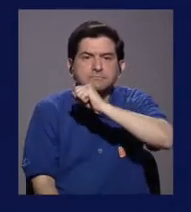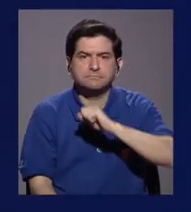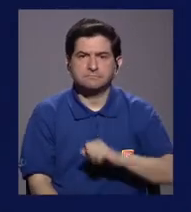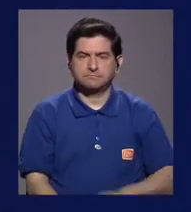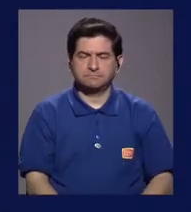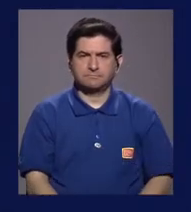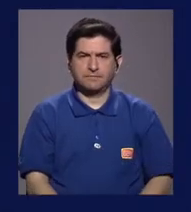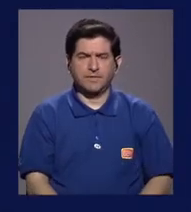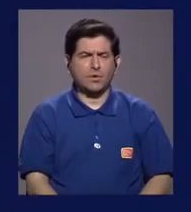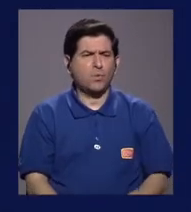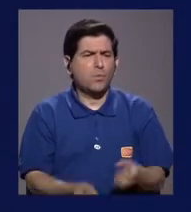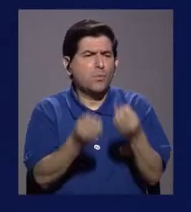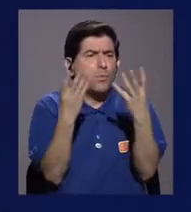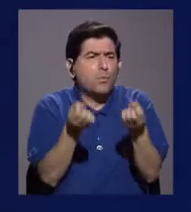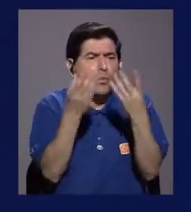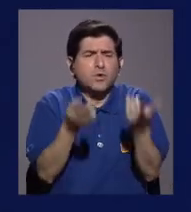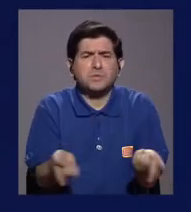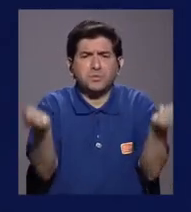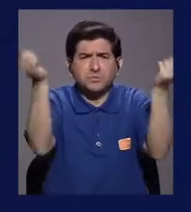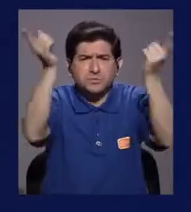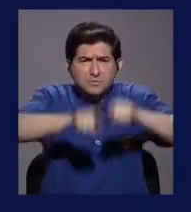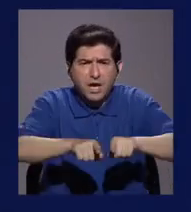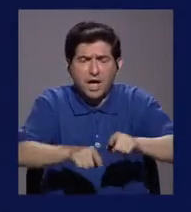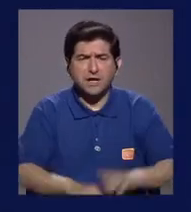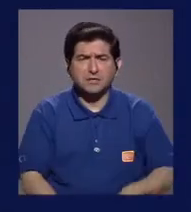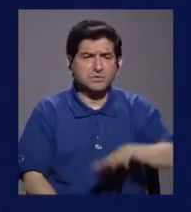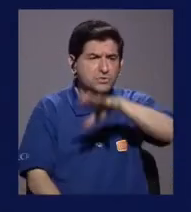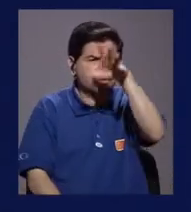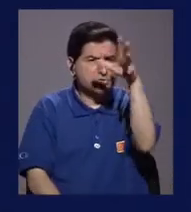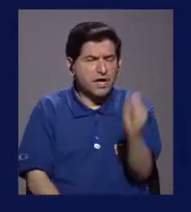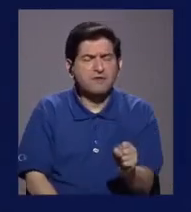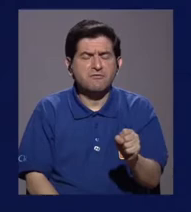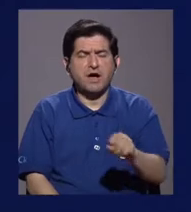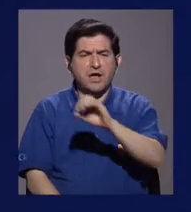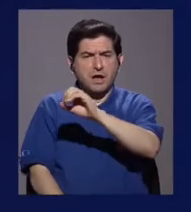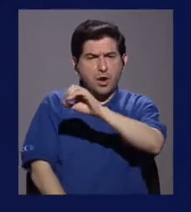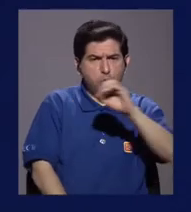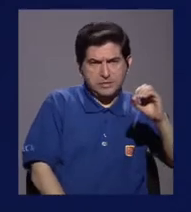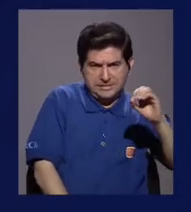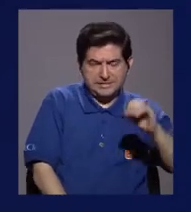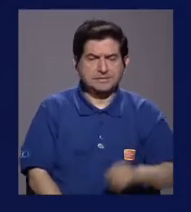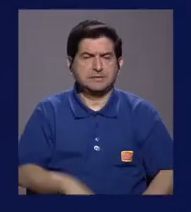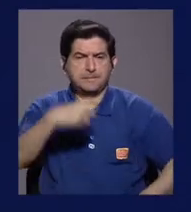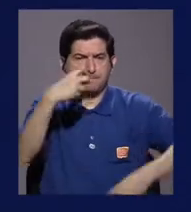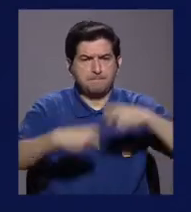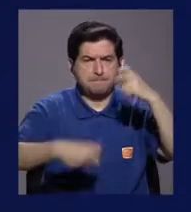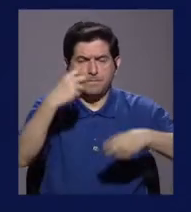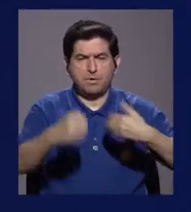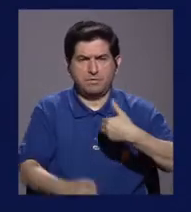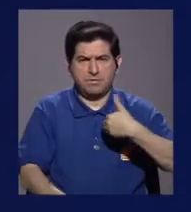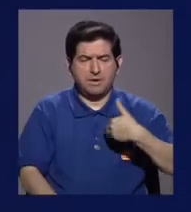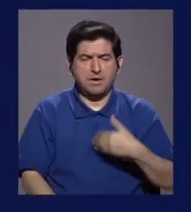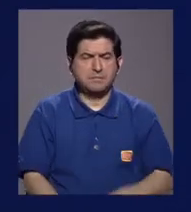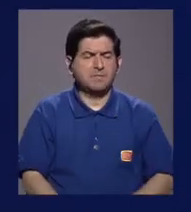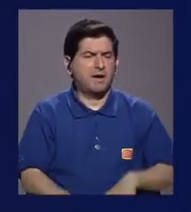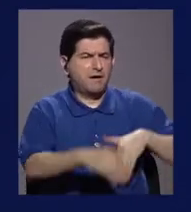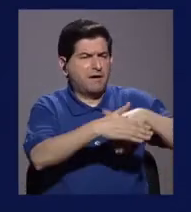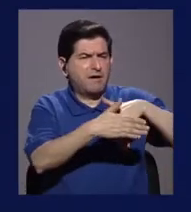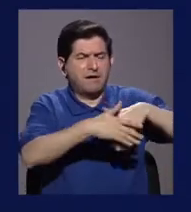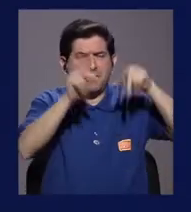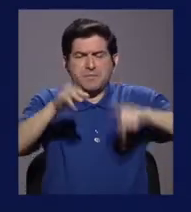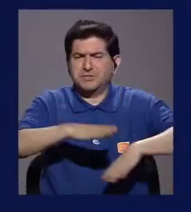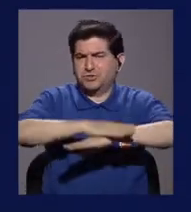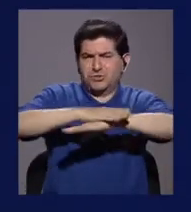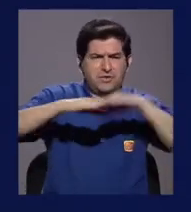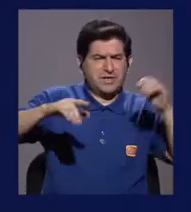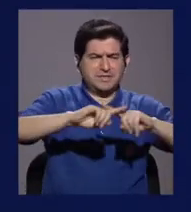qué hubo tantos casos de bola en el áfrica del oeste el problema que tuvieron cuando impidieron